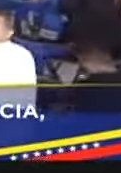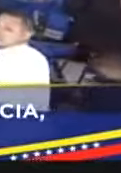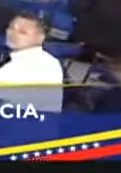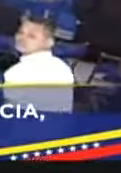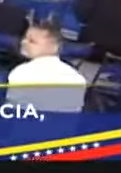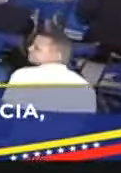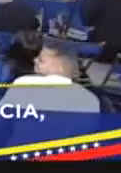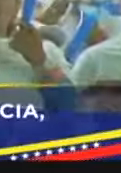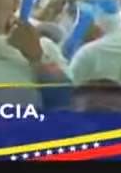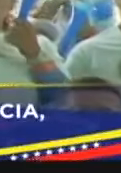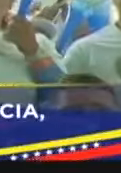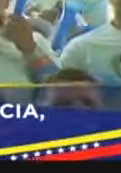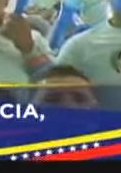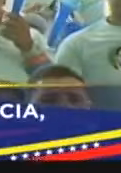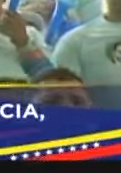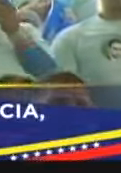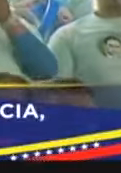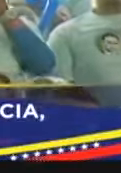Todo esto es